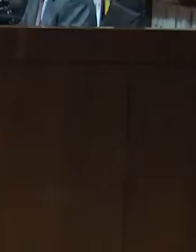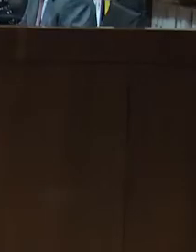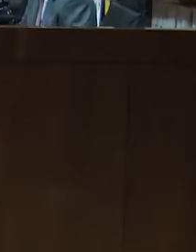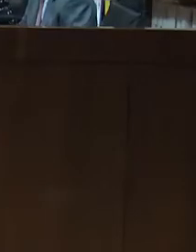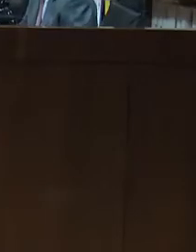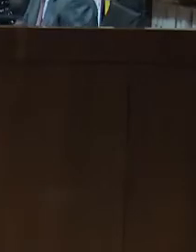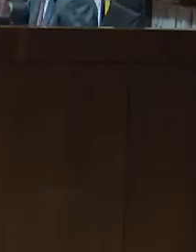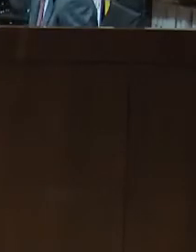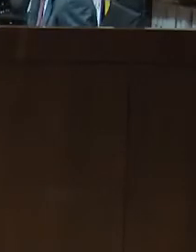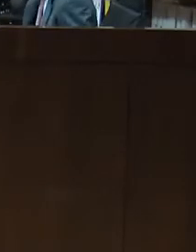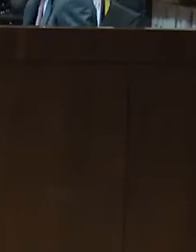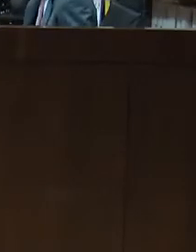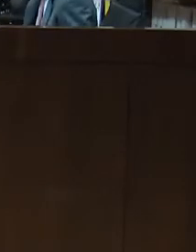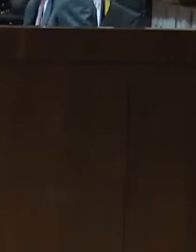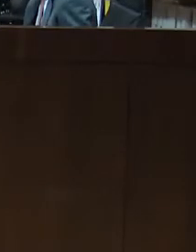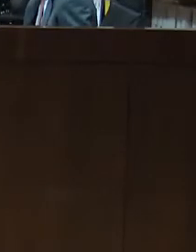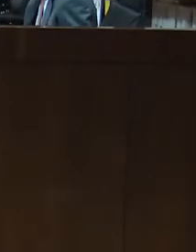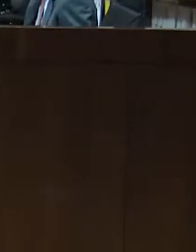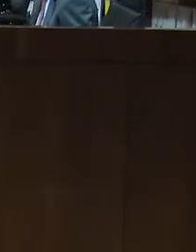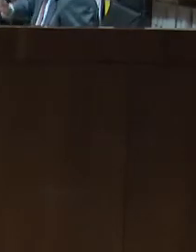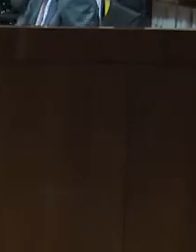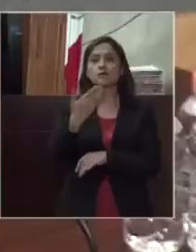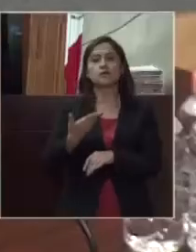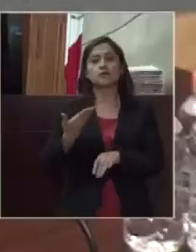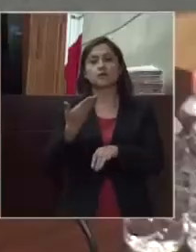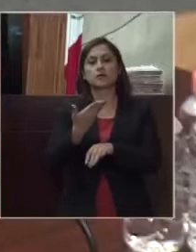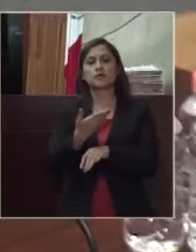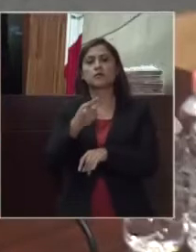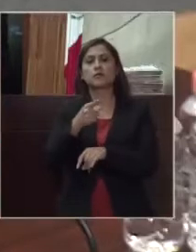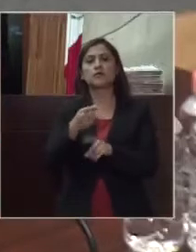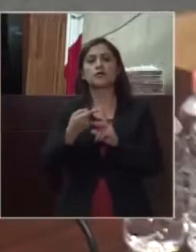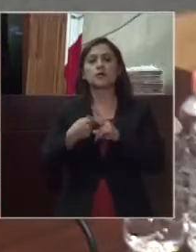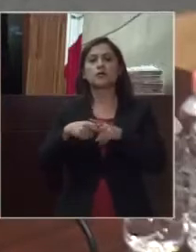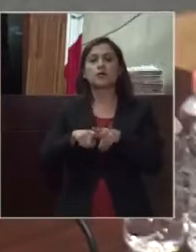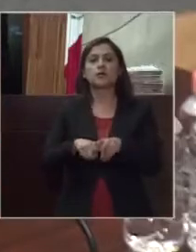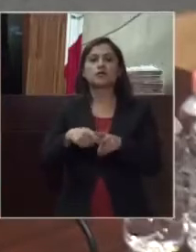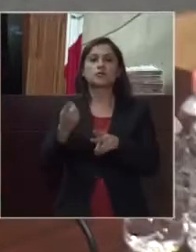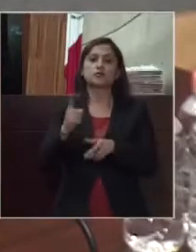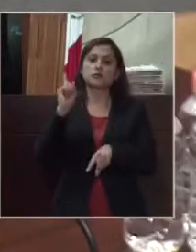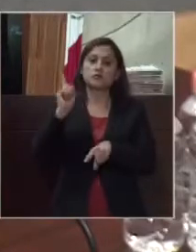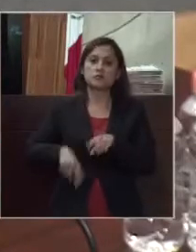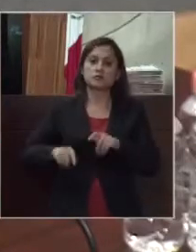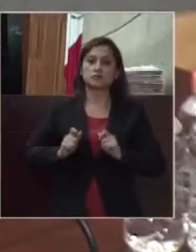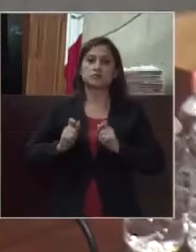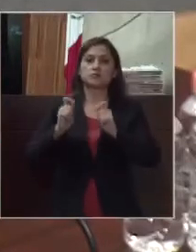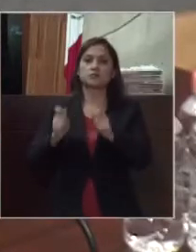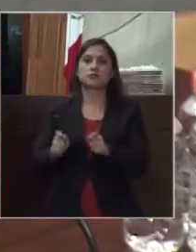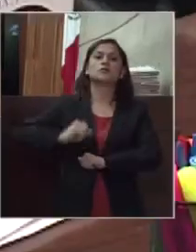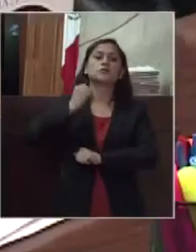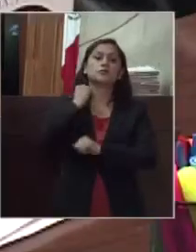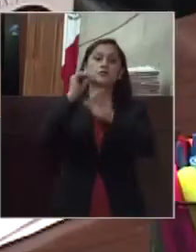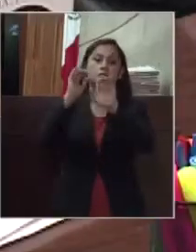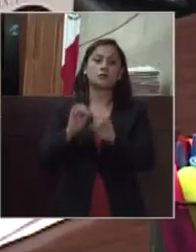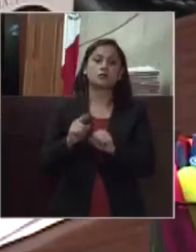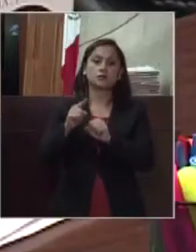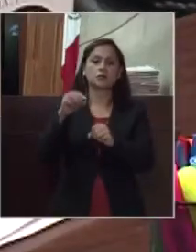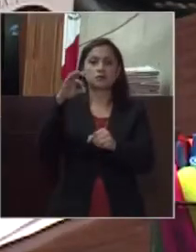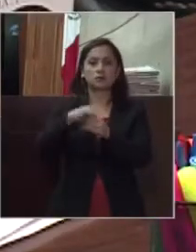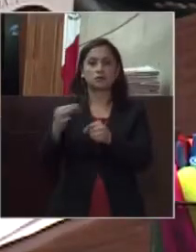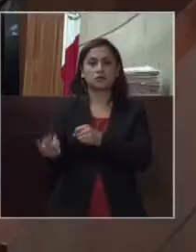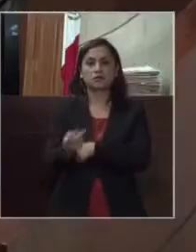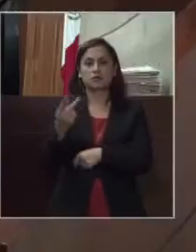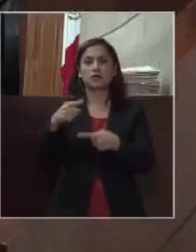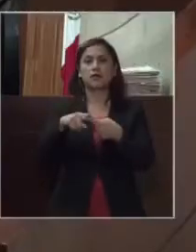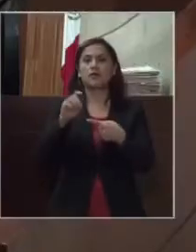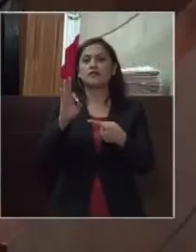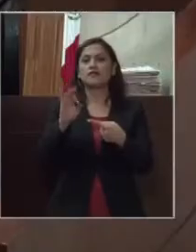La Sala Superior del Tribunal Electoral del Poder Judicial de la Federación rechazó la solicitud de iniciar el proceso de revocación de mandato previsto en la Ley